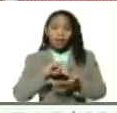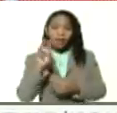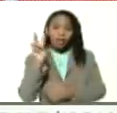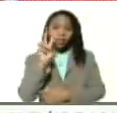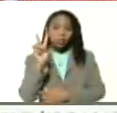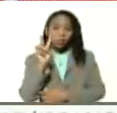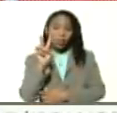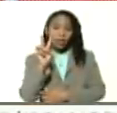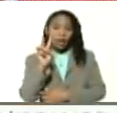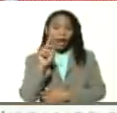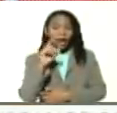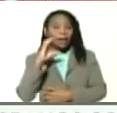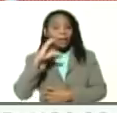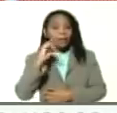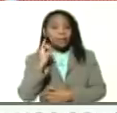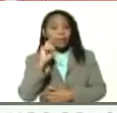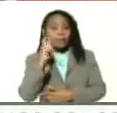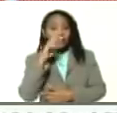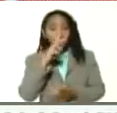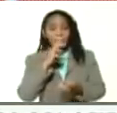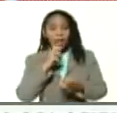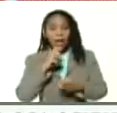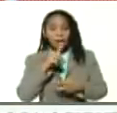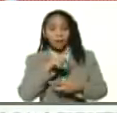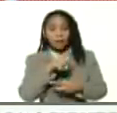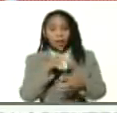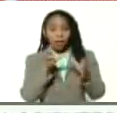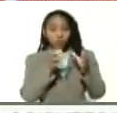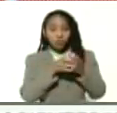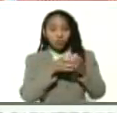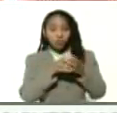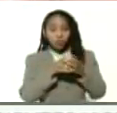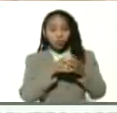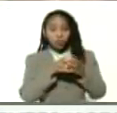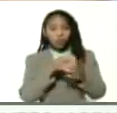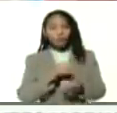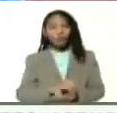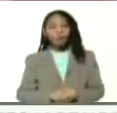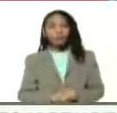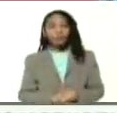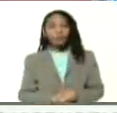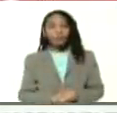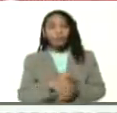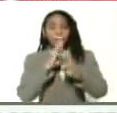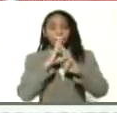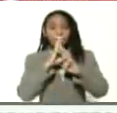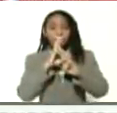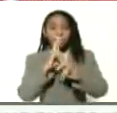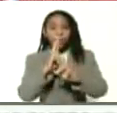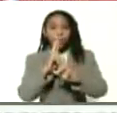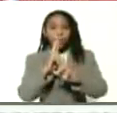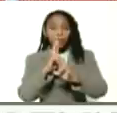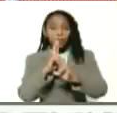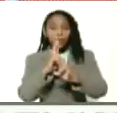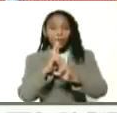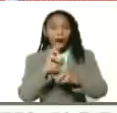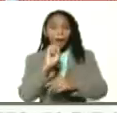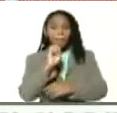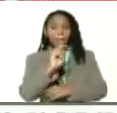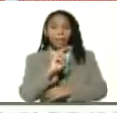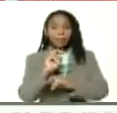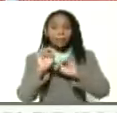Citibank, el bufete Arnold & Porter, responde el